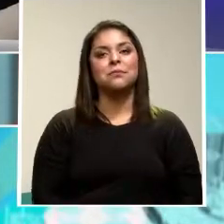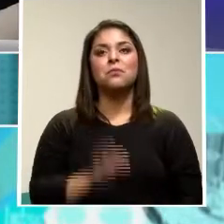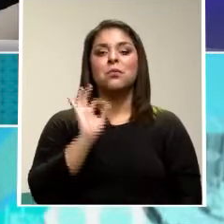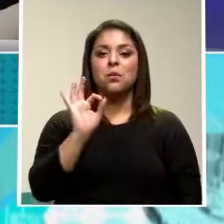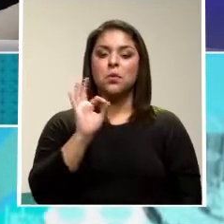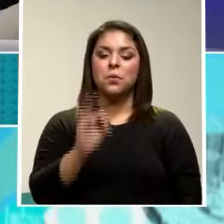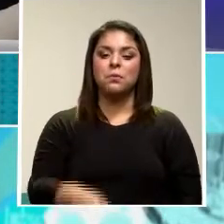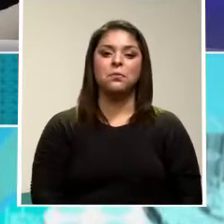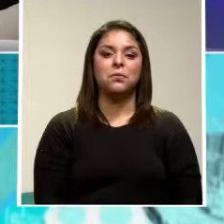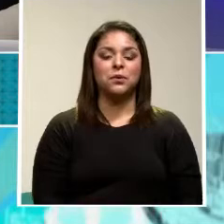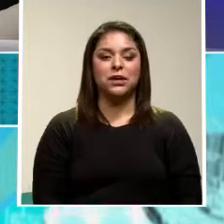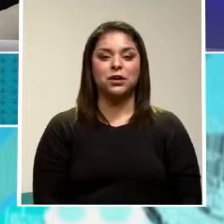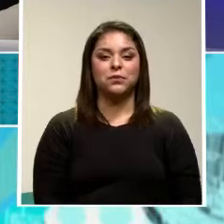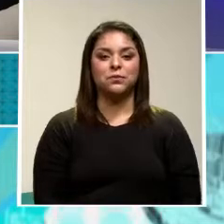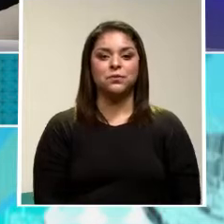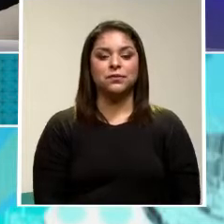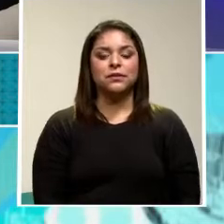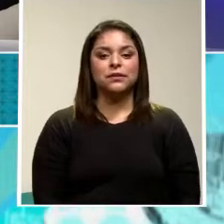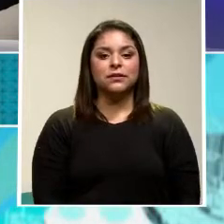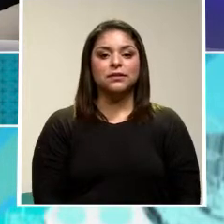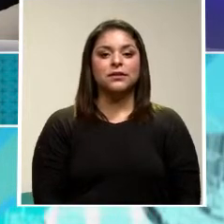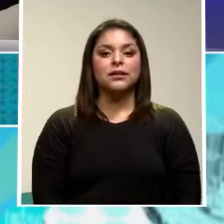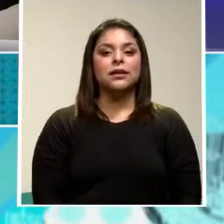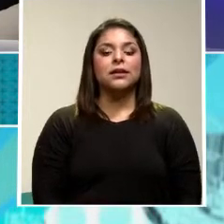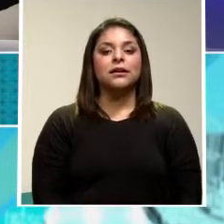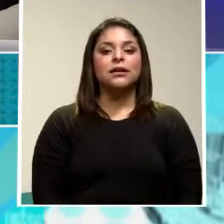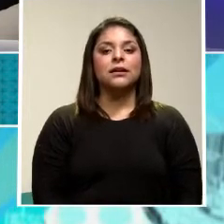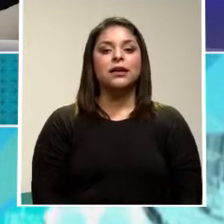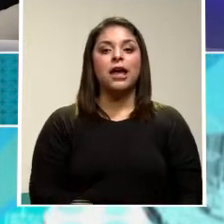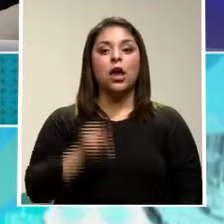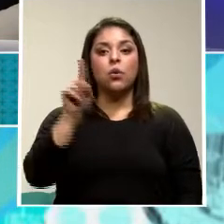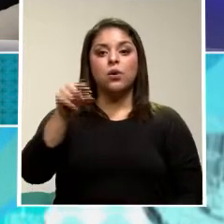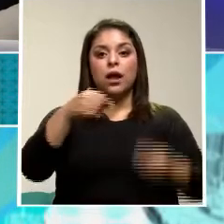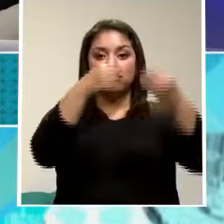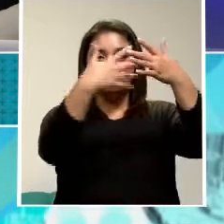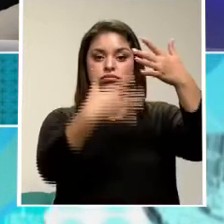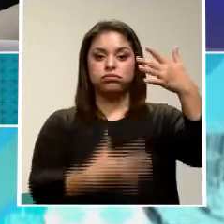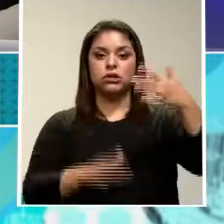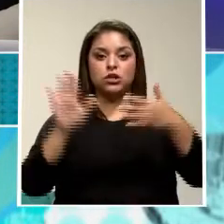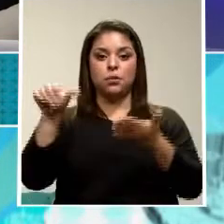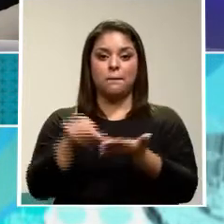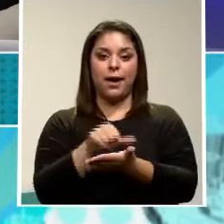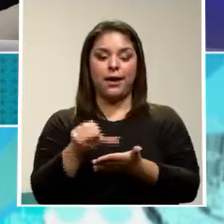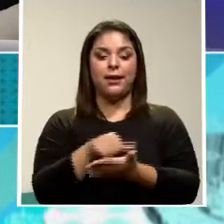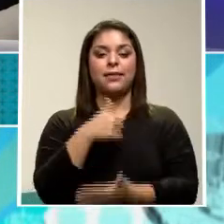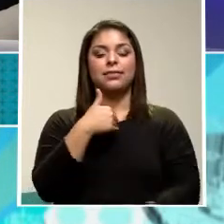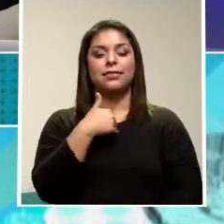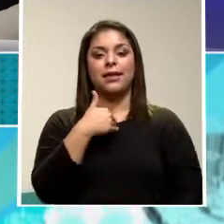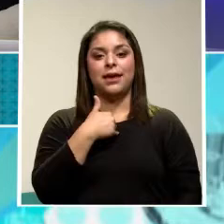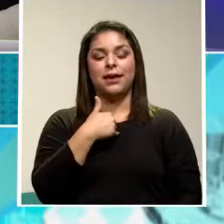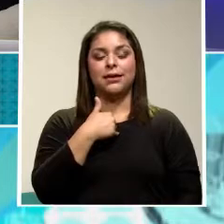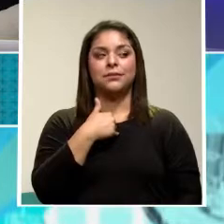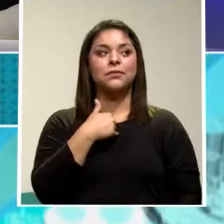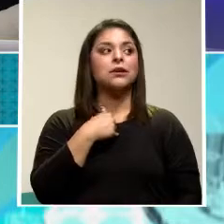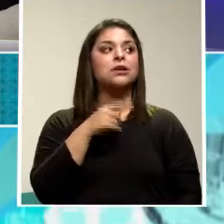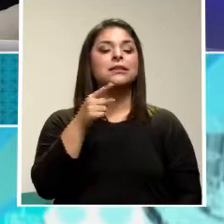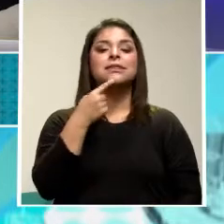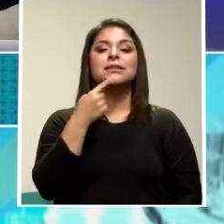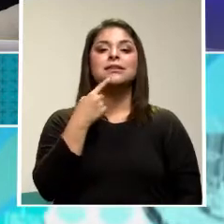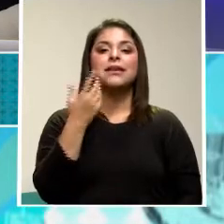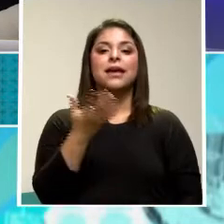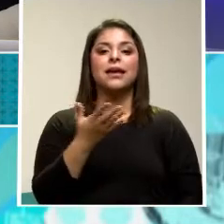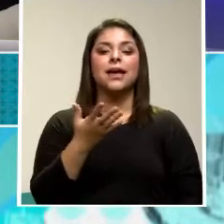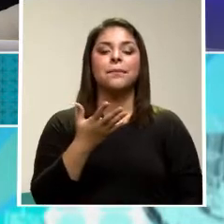En una reseña que tenés en tu página, citás aquella frase de Sábato que decía que